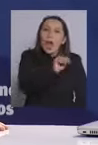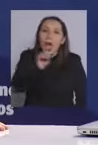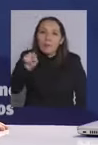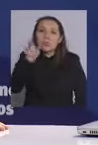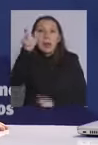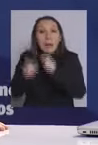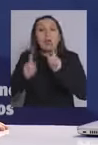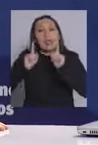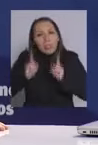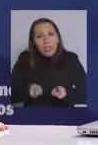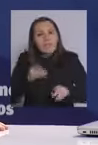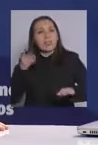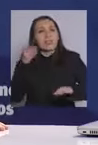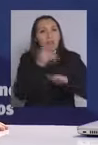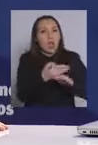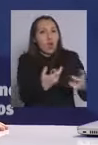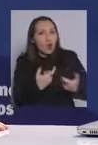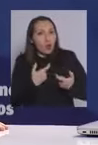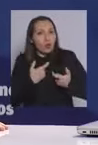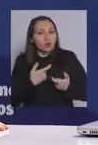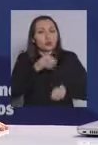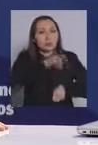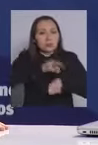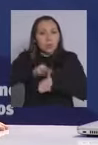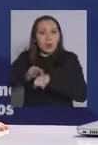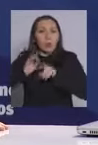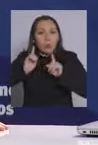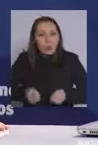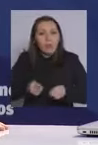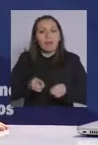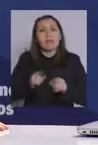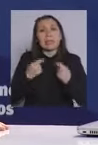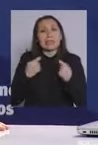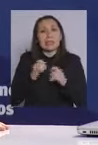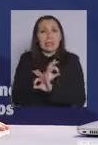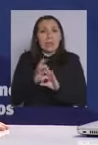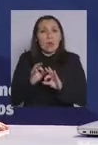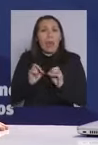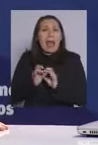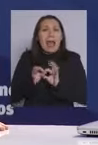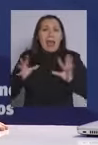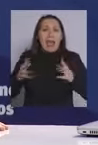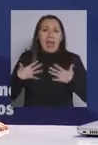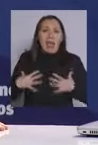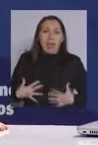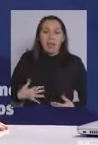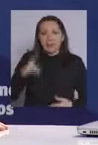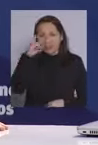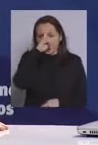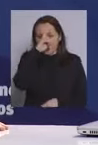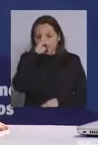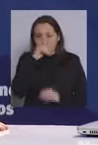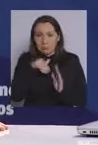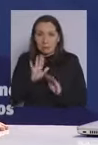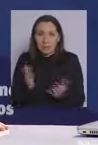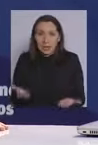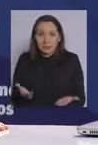a que la población acuda a los controles correspondientes para evitar justamente complicaciones